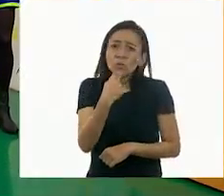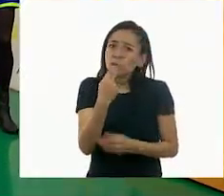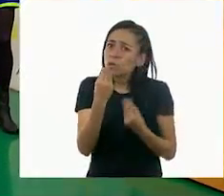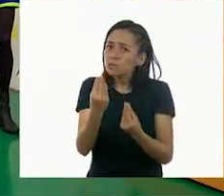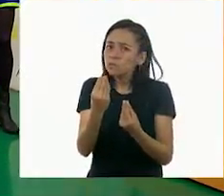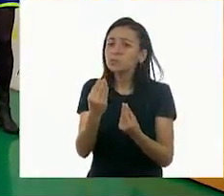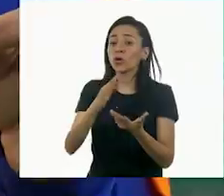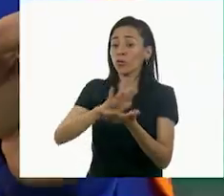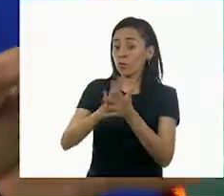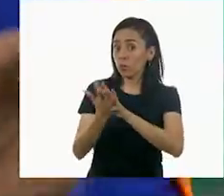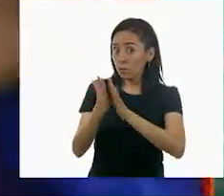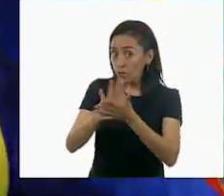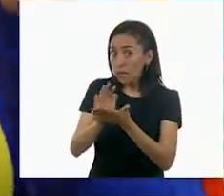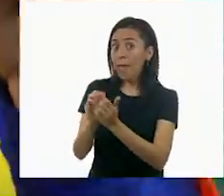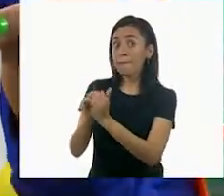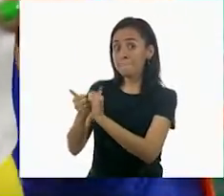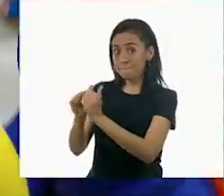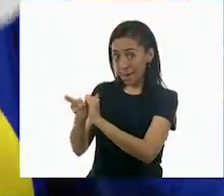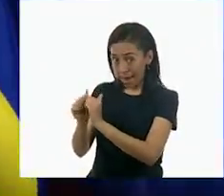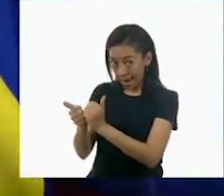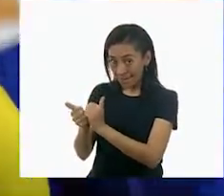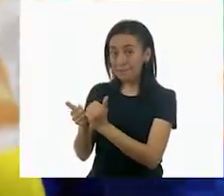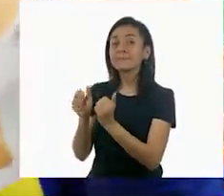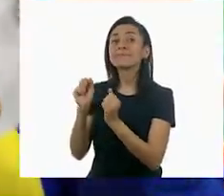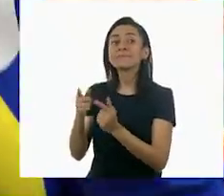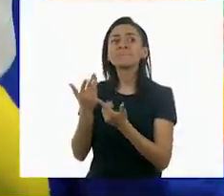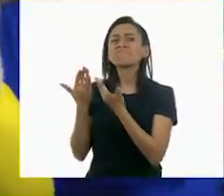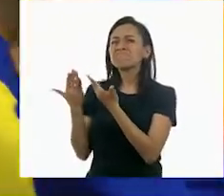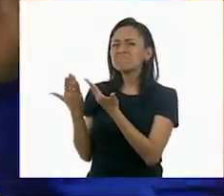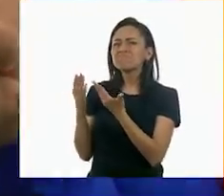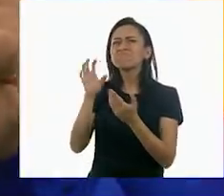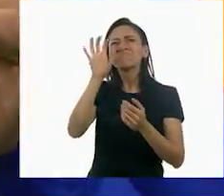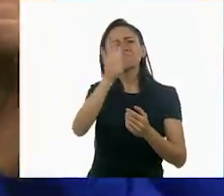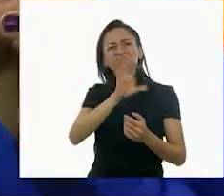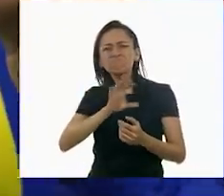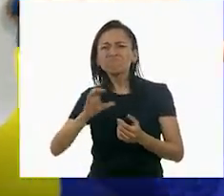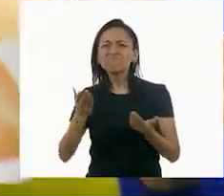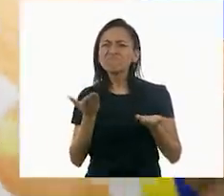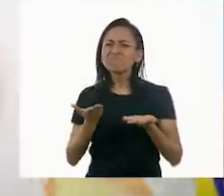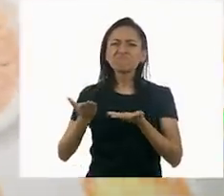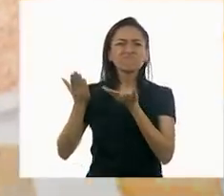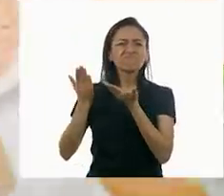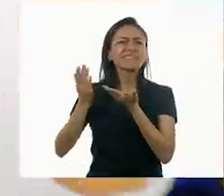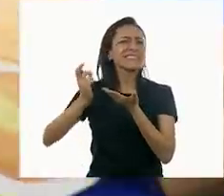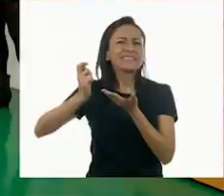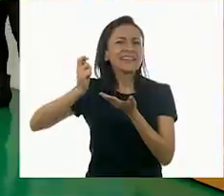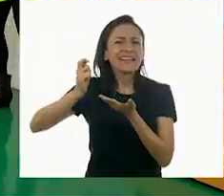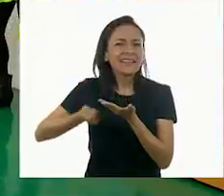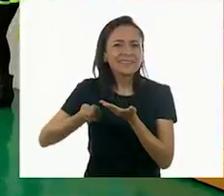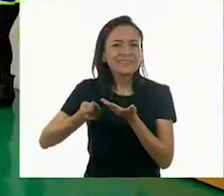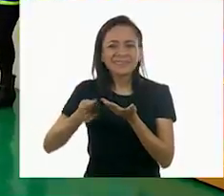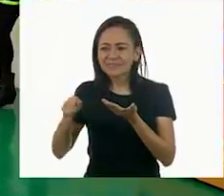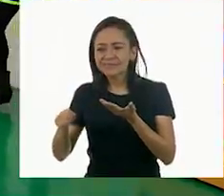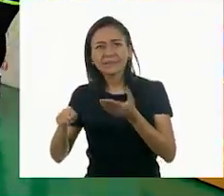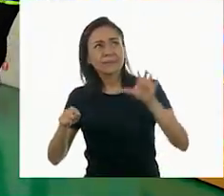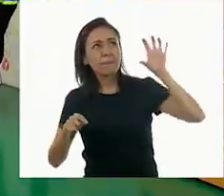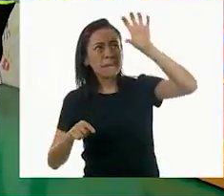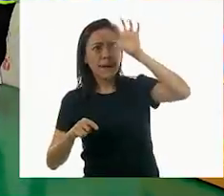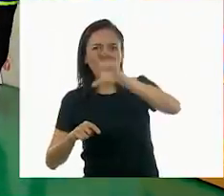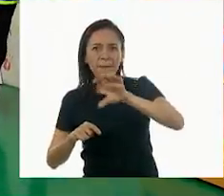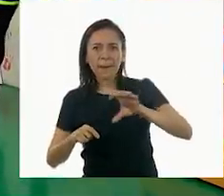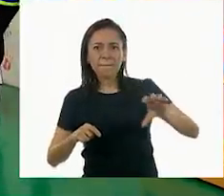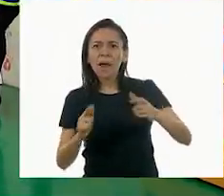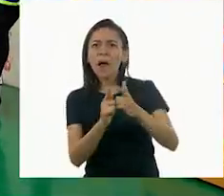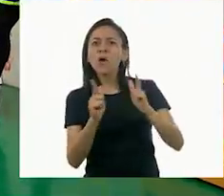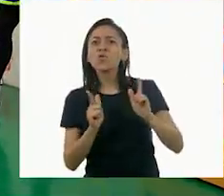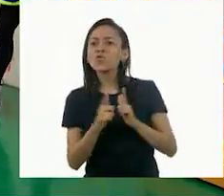tortillas, el pan, este, ¿qué grupo de el plato del bien comer